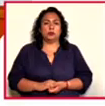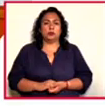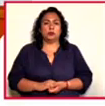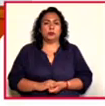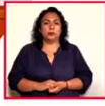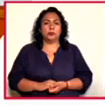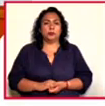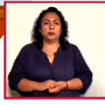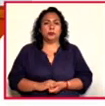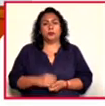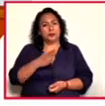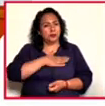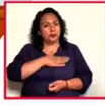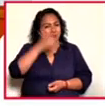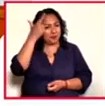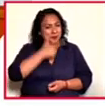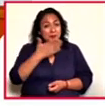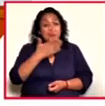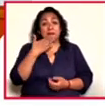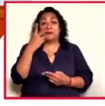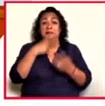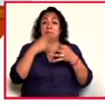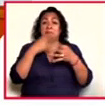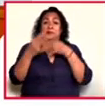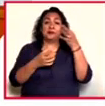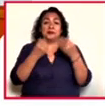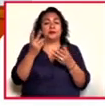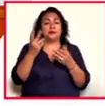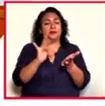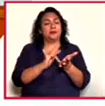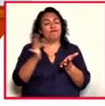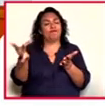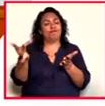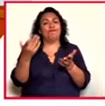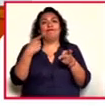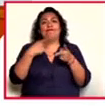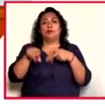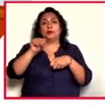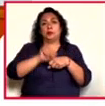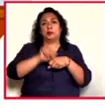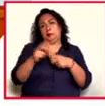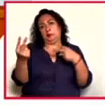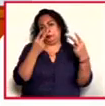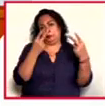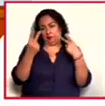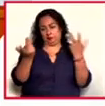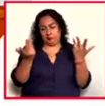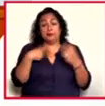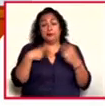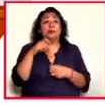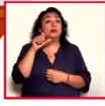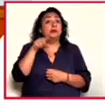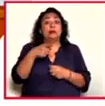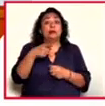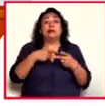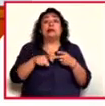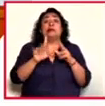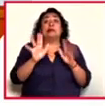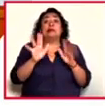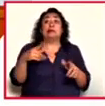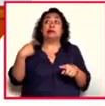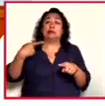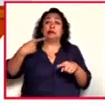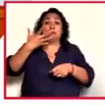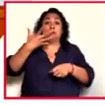Muy buenas noches, bienvenidos a Noticias 22. Gracias por arrancar la semana con nosotros y prácticamente también este quinto mes del año con lo